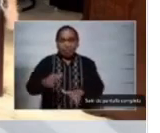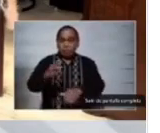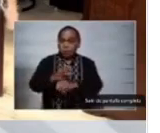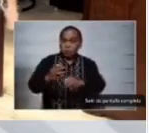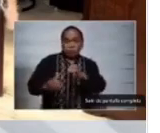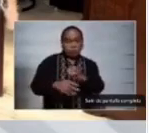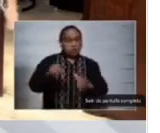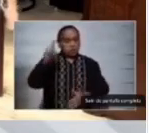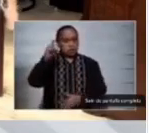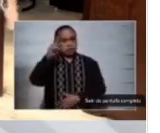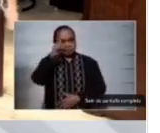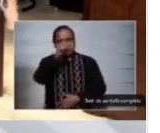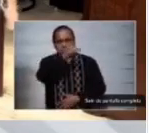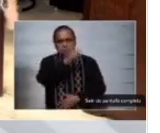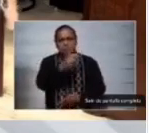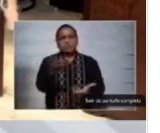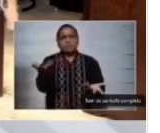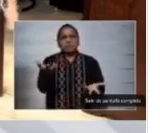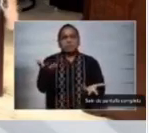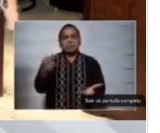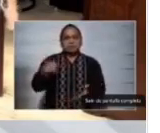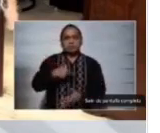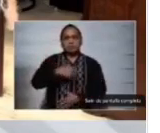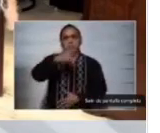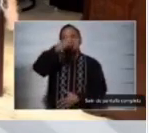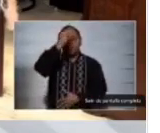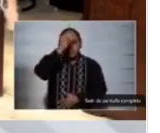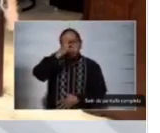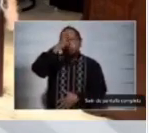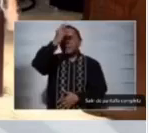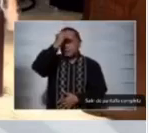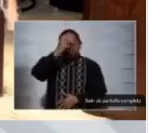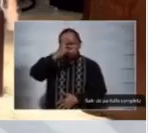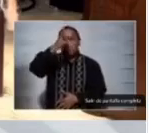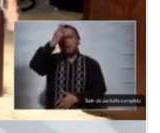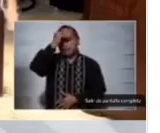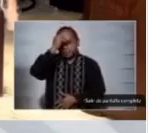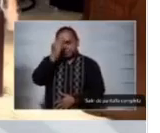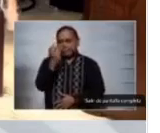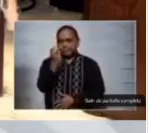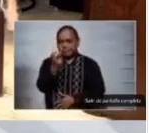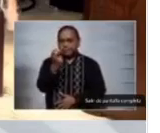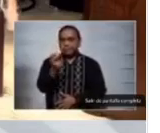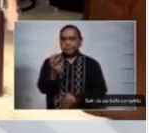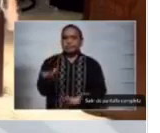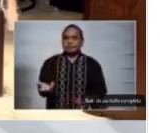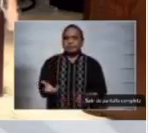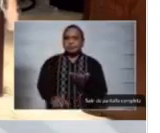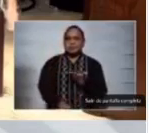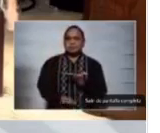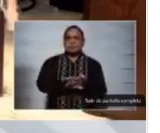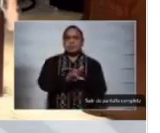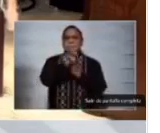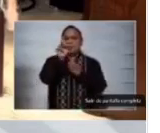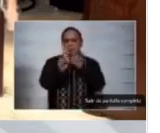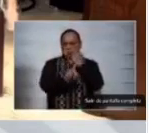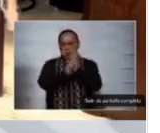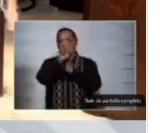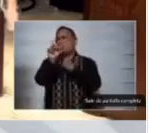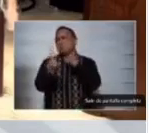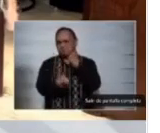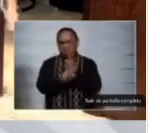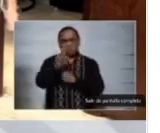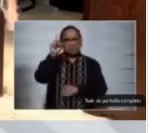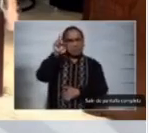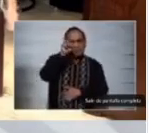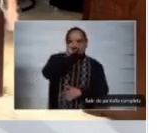pues uno pues va aprendiendo y vas prendiendo aprendiendo a medir el tamaño de los desafíos y la profundidad